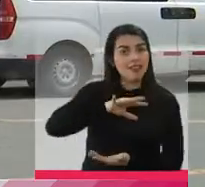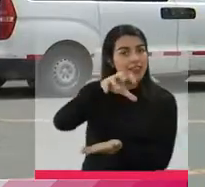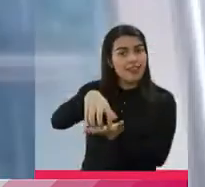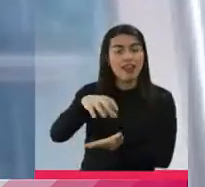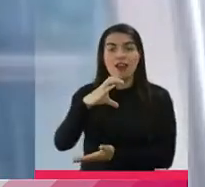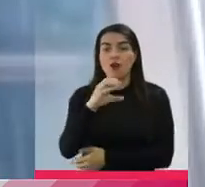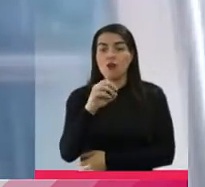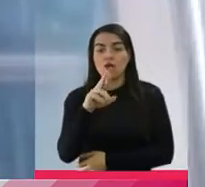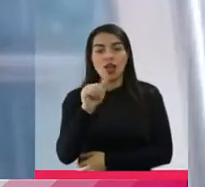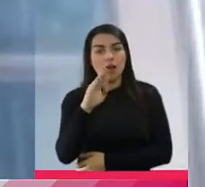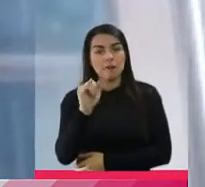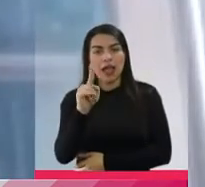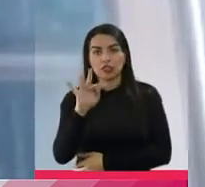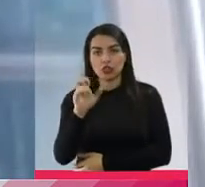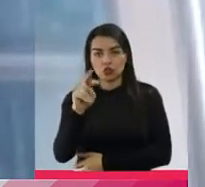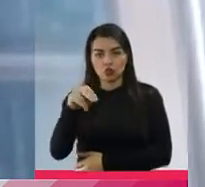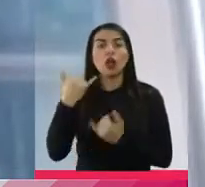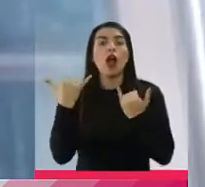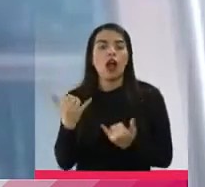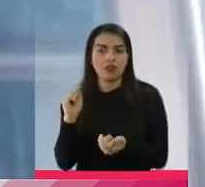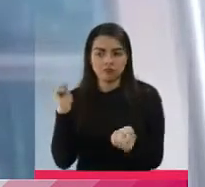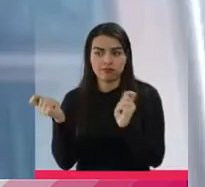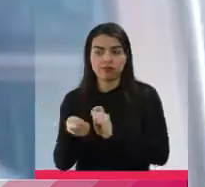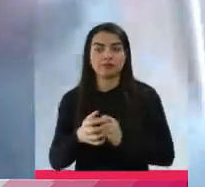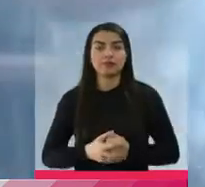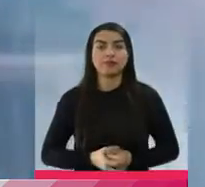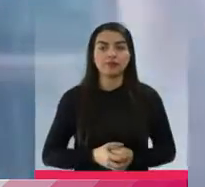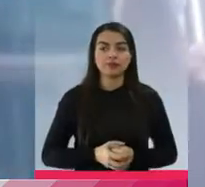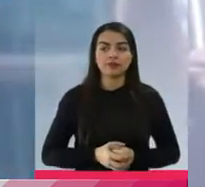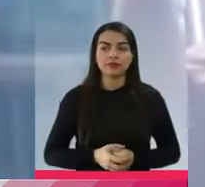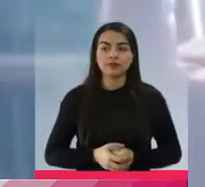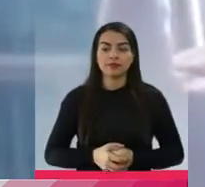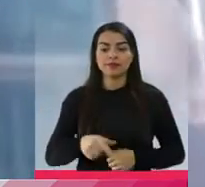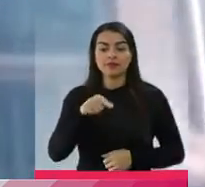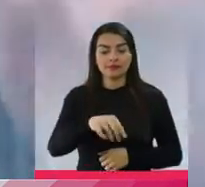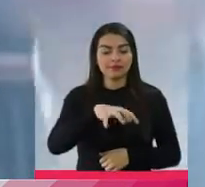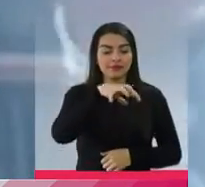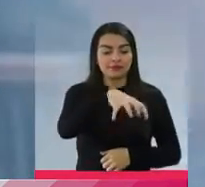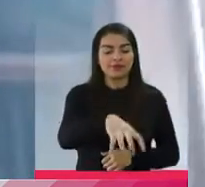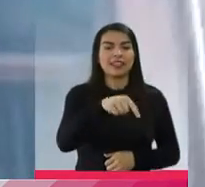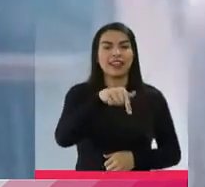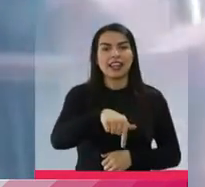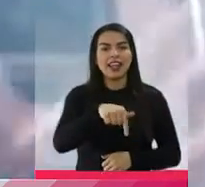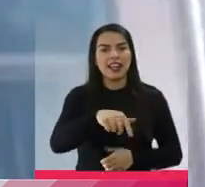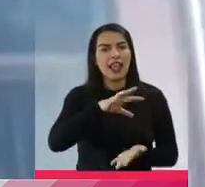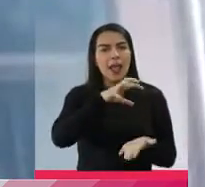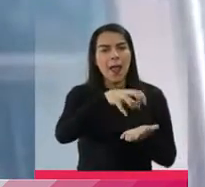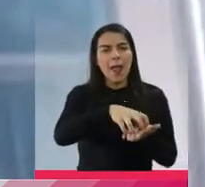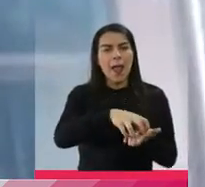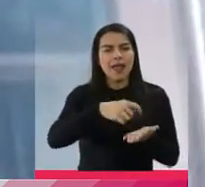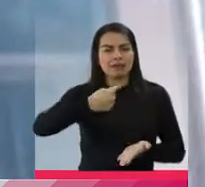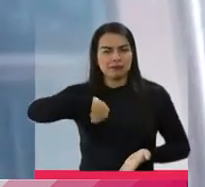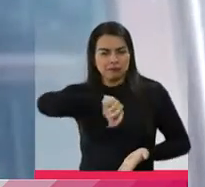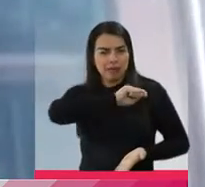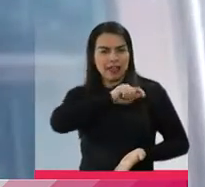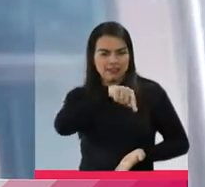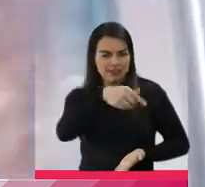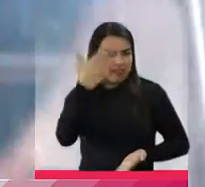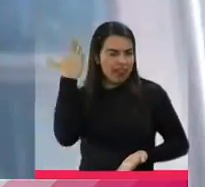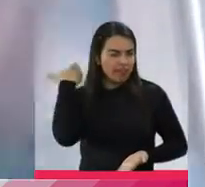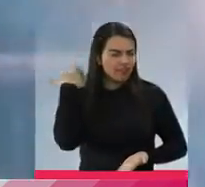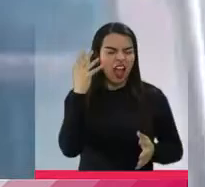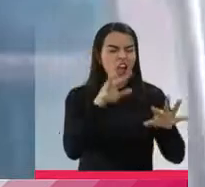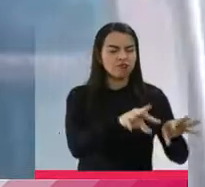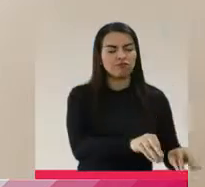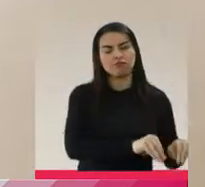El salto más grande es haber pasado de la Plaza España a la central de Abastos, que es el sitio donde confluyen todos